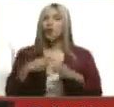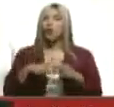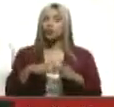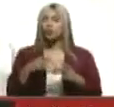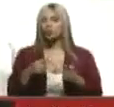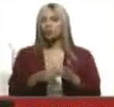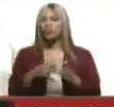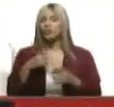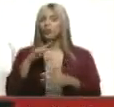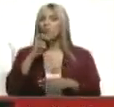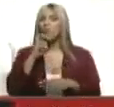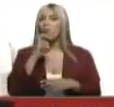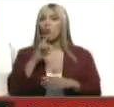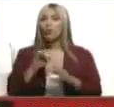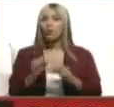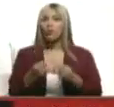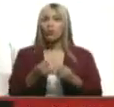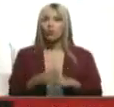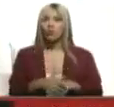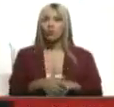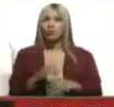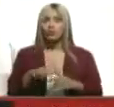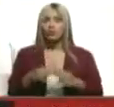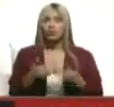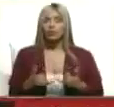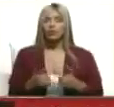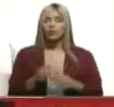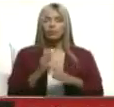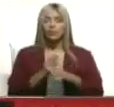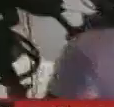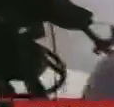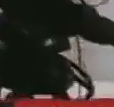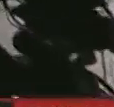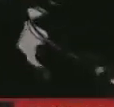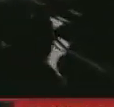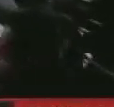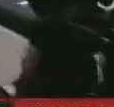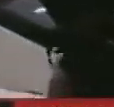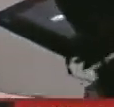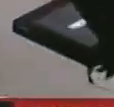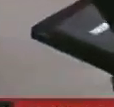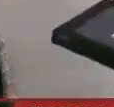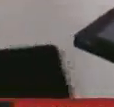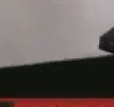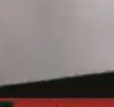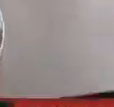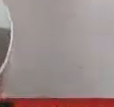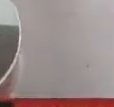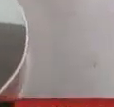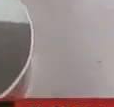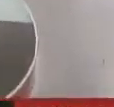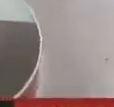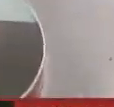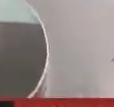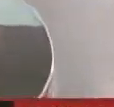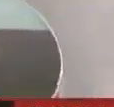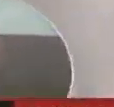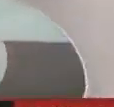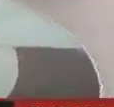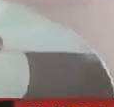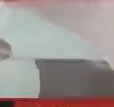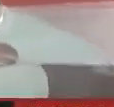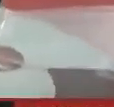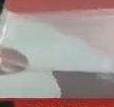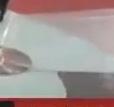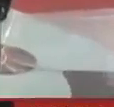venezolano, el oro, que están bloqueados en este momento. Pausa, ya venimos. Bueno, estamos de vuelta acá en su programa Café en la Mañana. Recuerden ustedes, conversamos